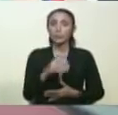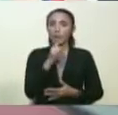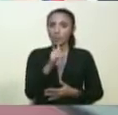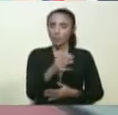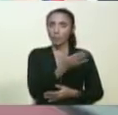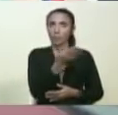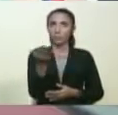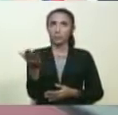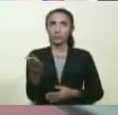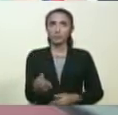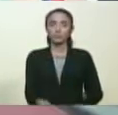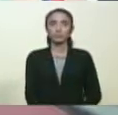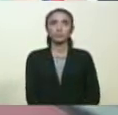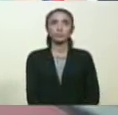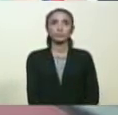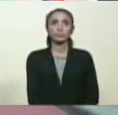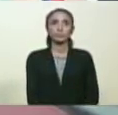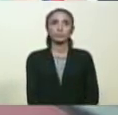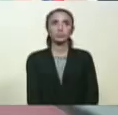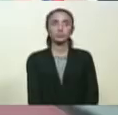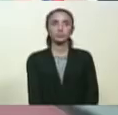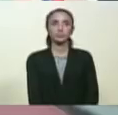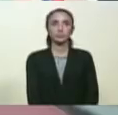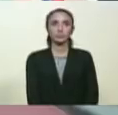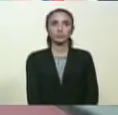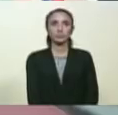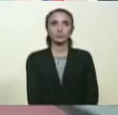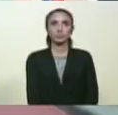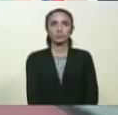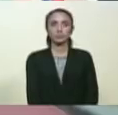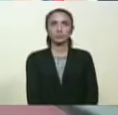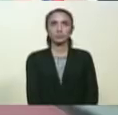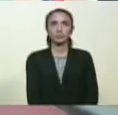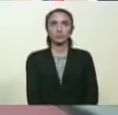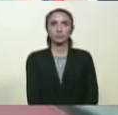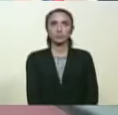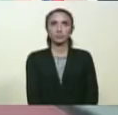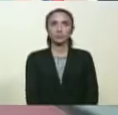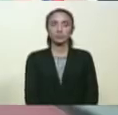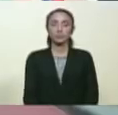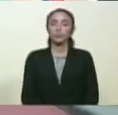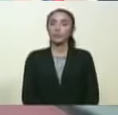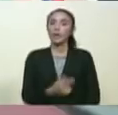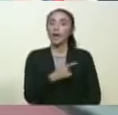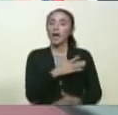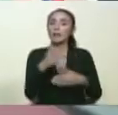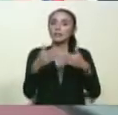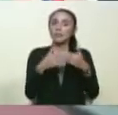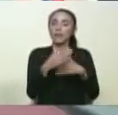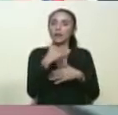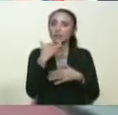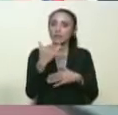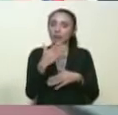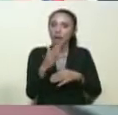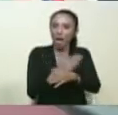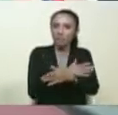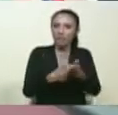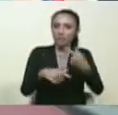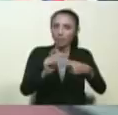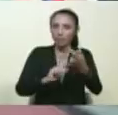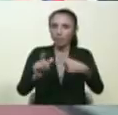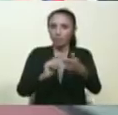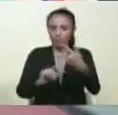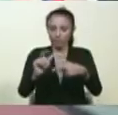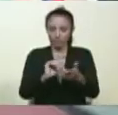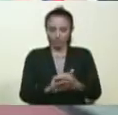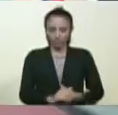informar, muy importante, ya el cierre de la primera preventa. Diría un